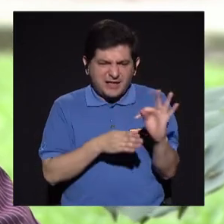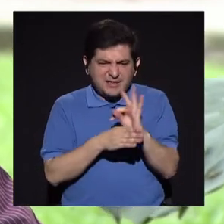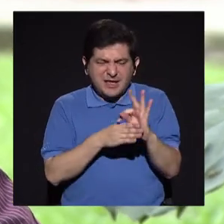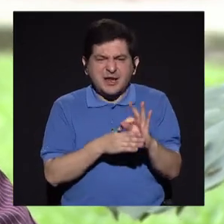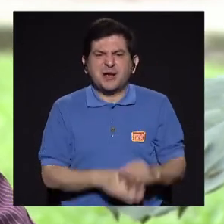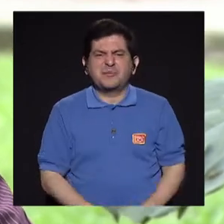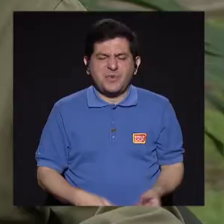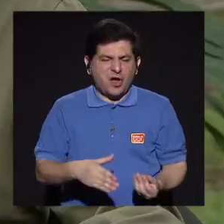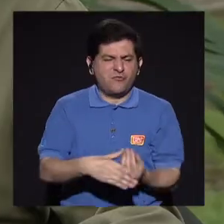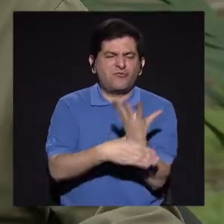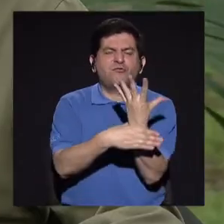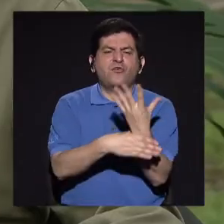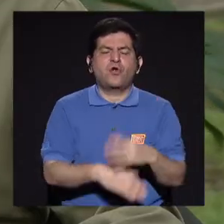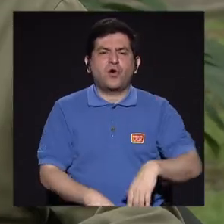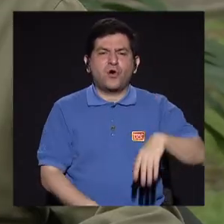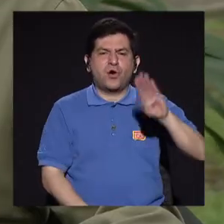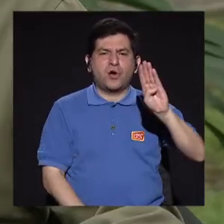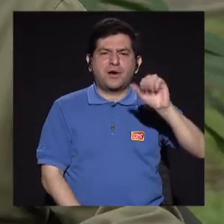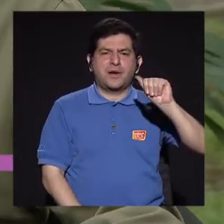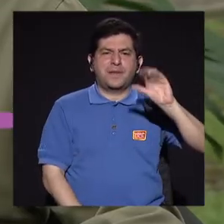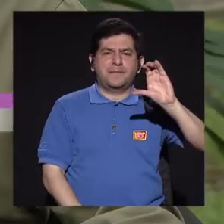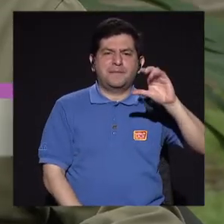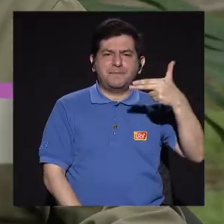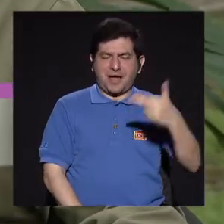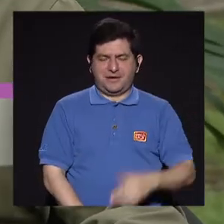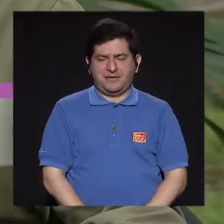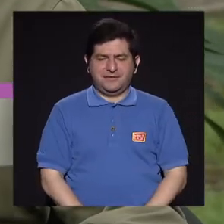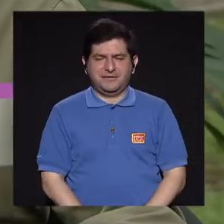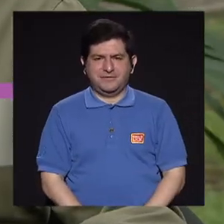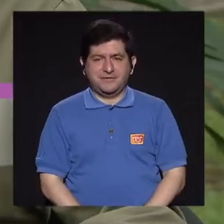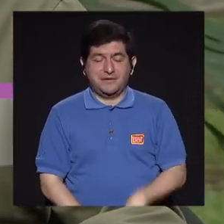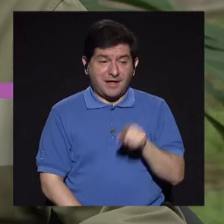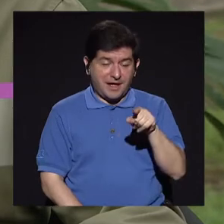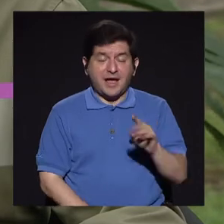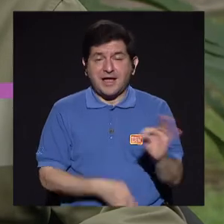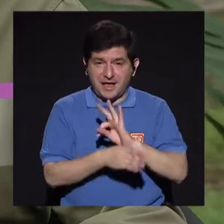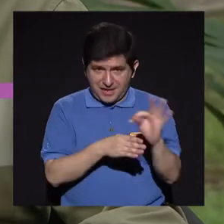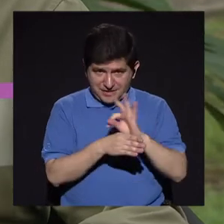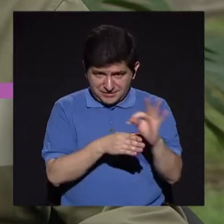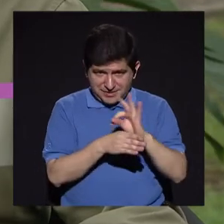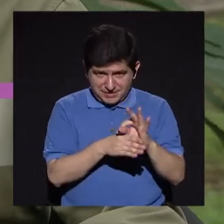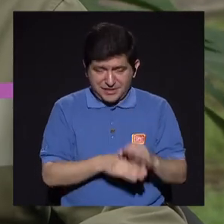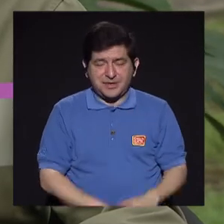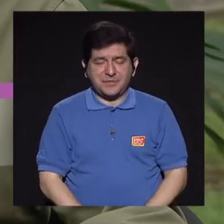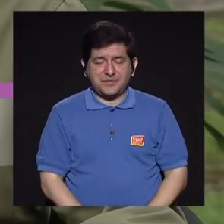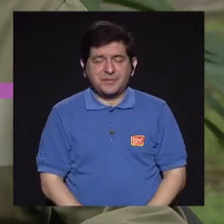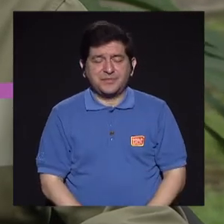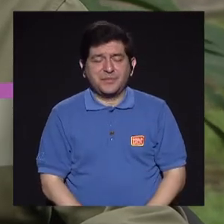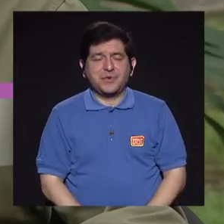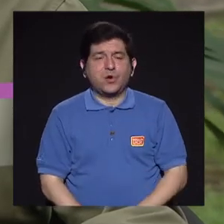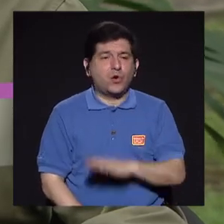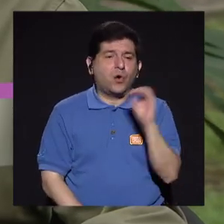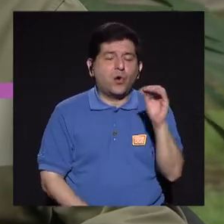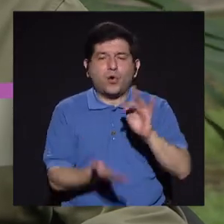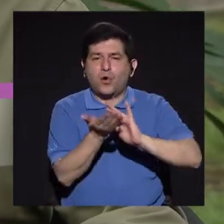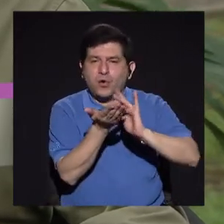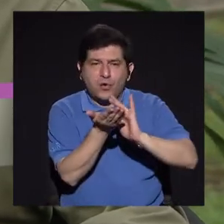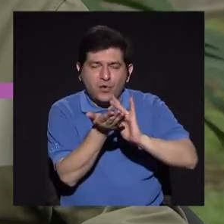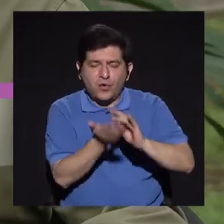con flores de Bach? Ya, la terapia con flores de Bach o remedios florales de Bach, como se le